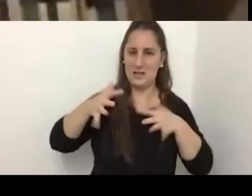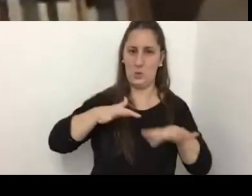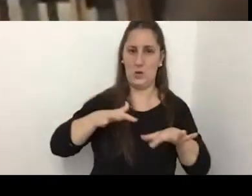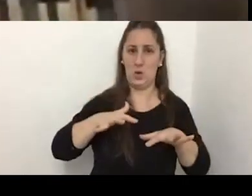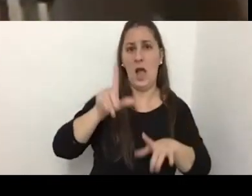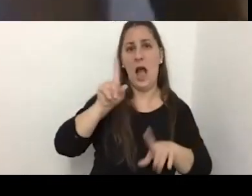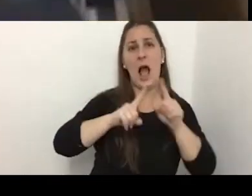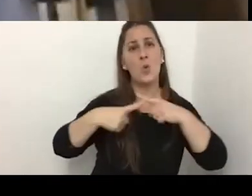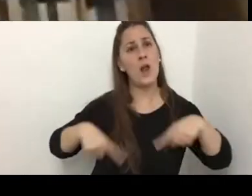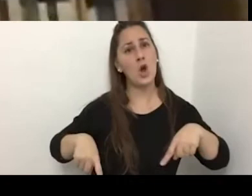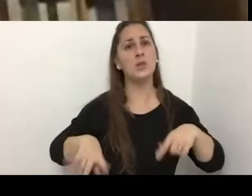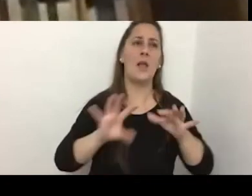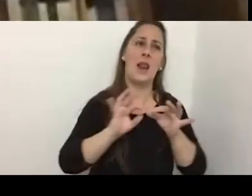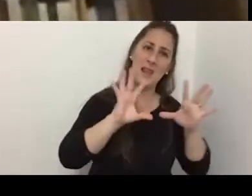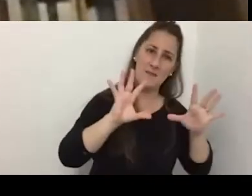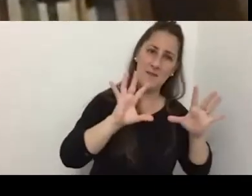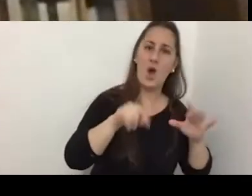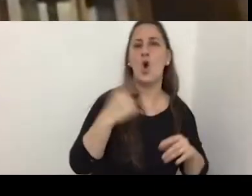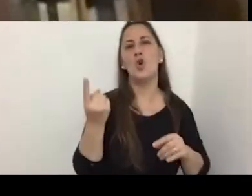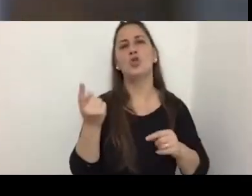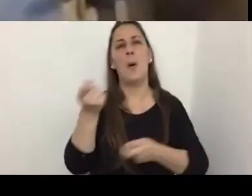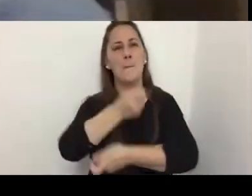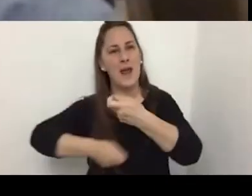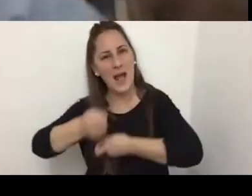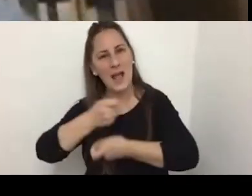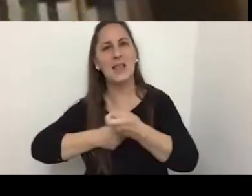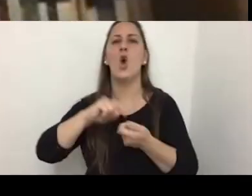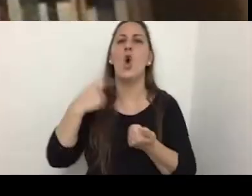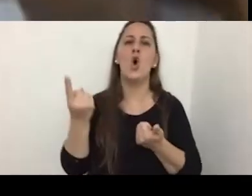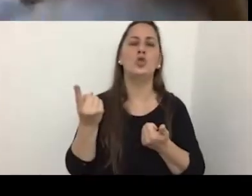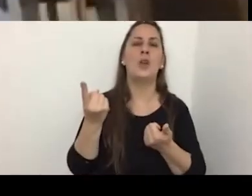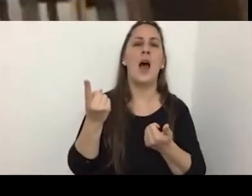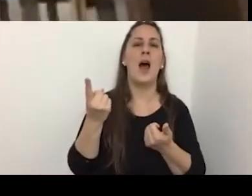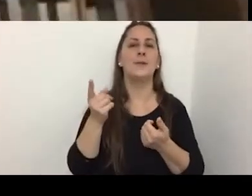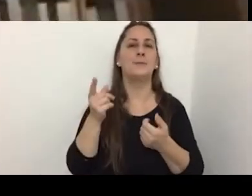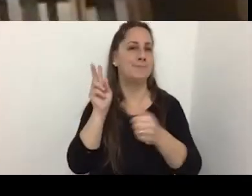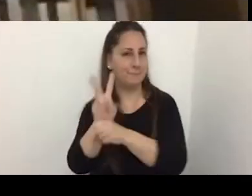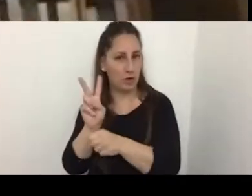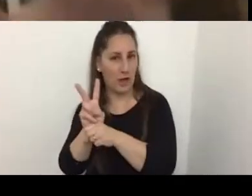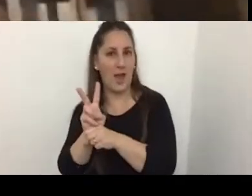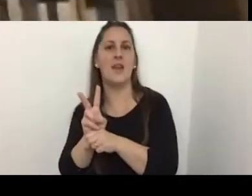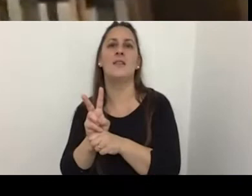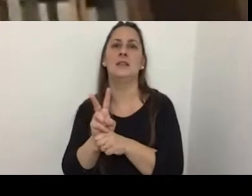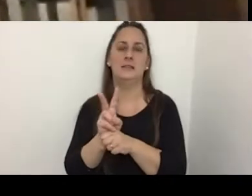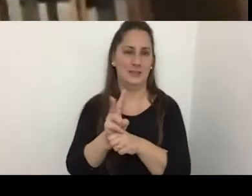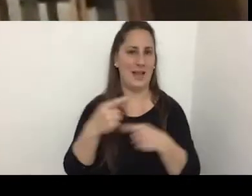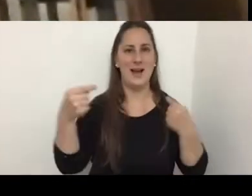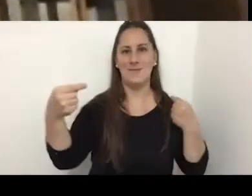ser librecambista, en otras tengo que ser mercantilista, y otras cosas las tengo que proteger, con lo cual ya, por eso